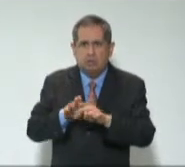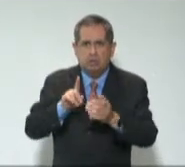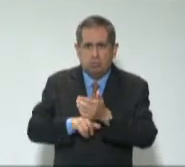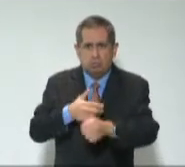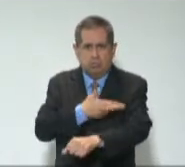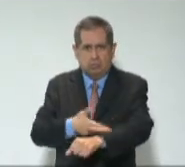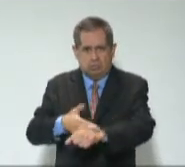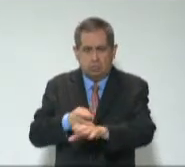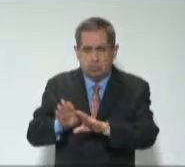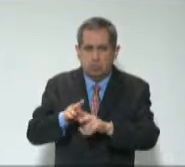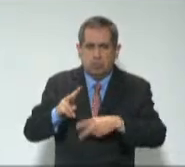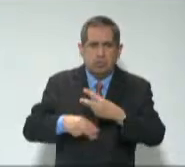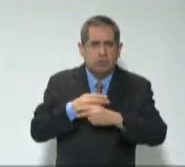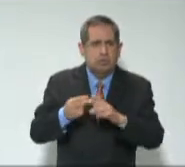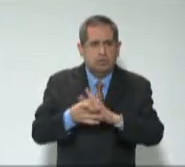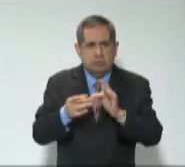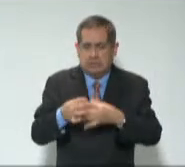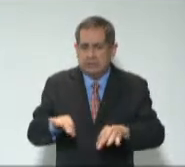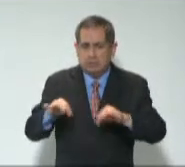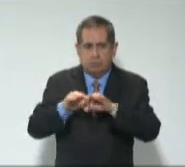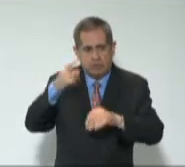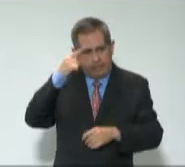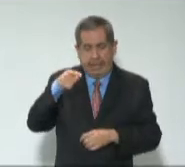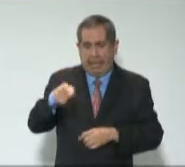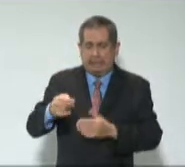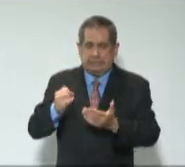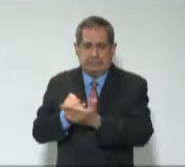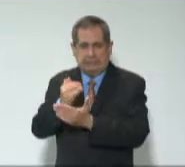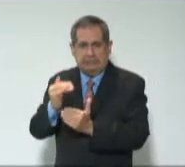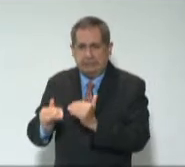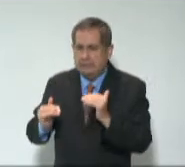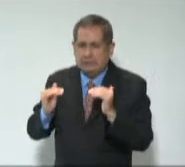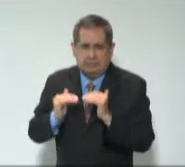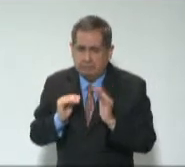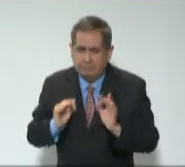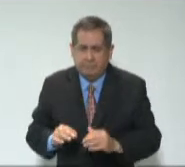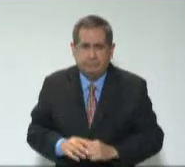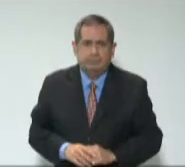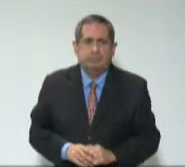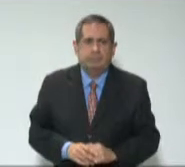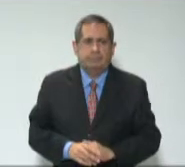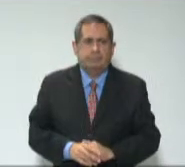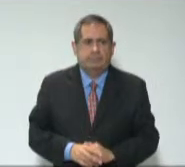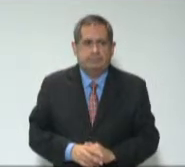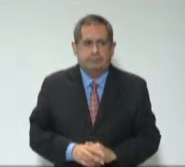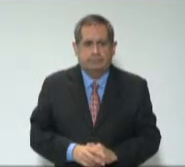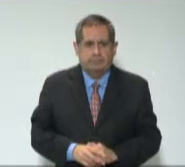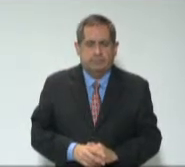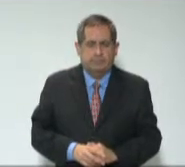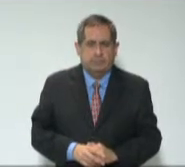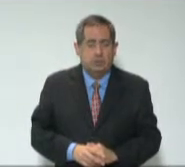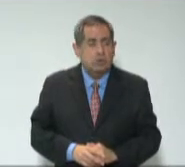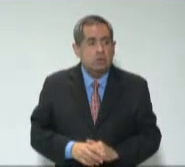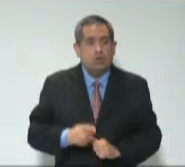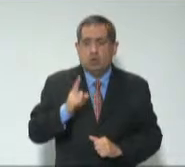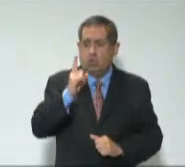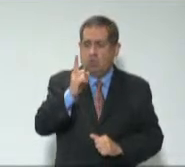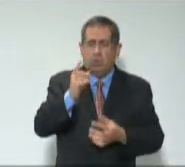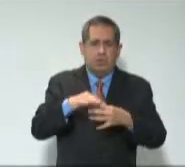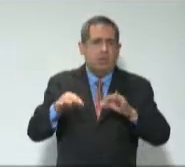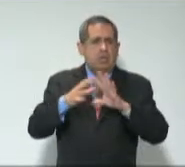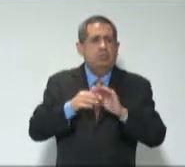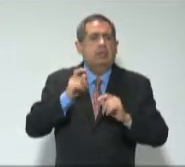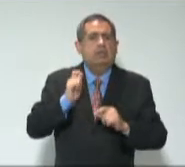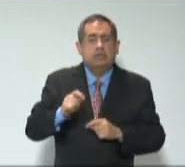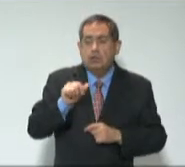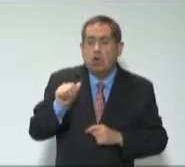mecanismos que toman en consideración esta desigualdad social y económica aquí juega un papel también los